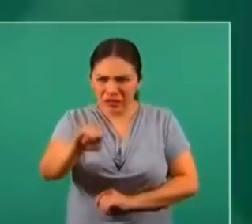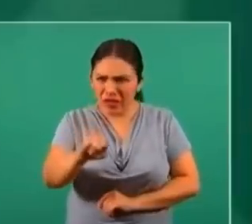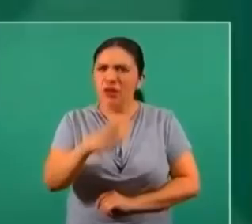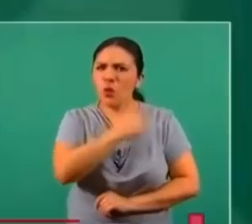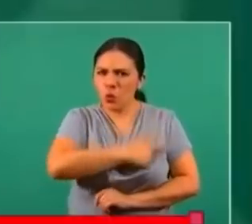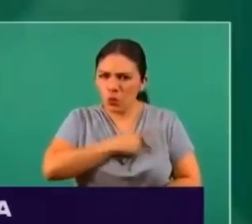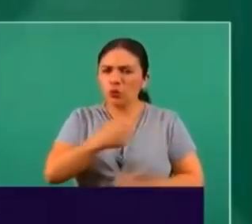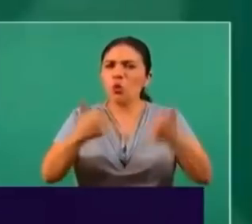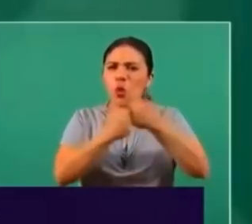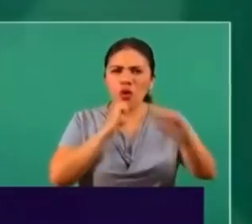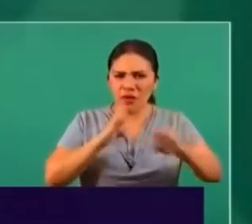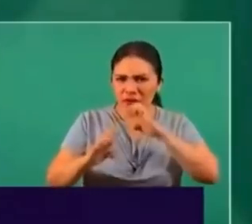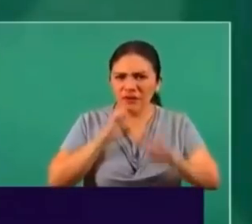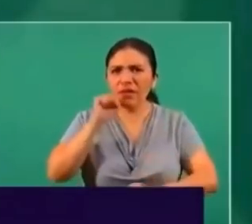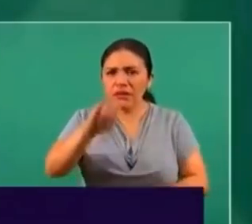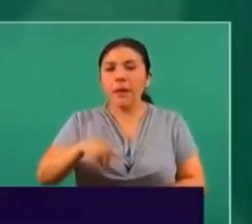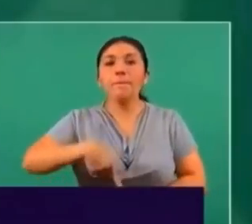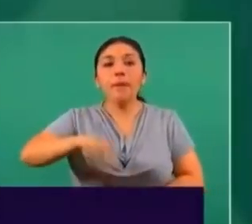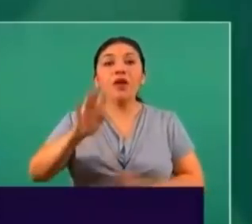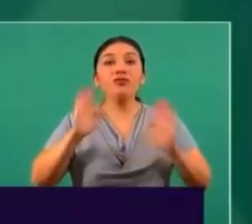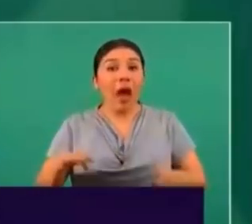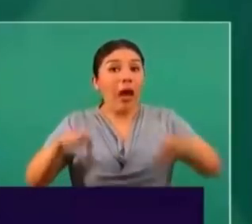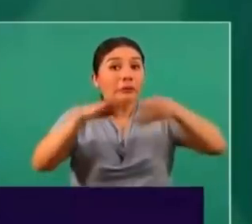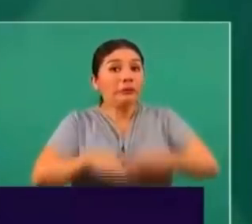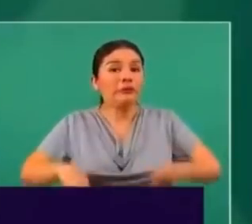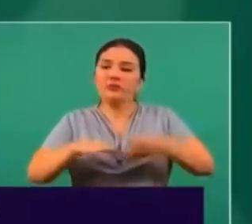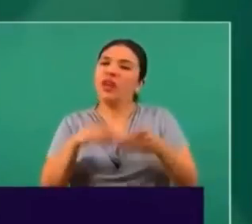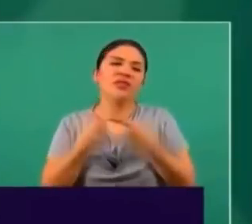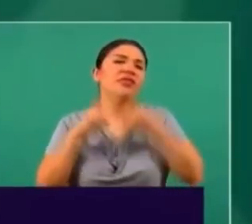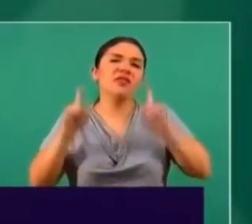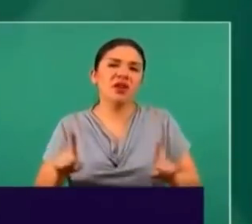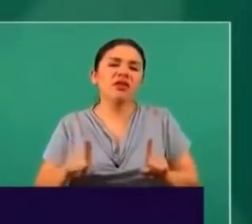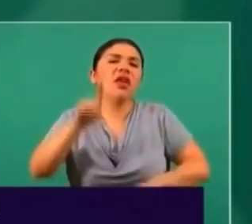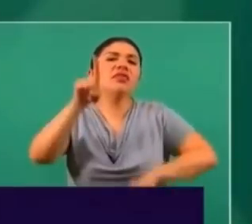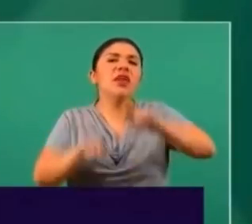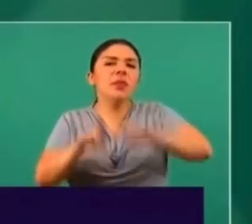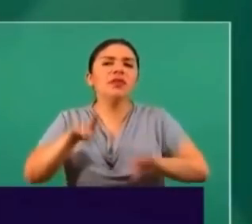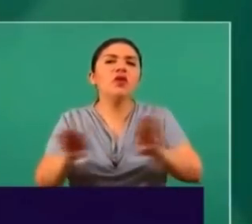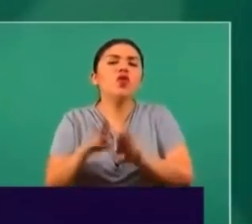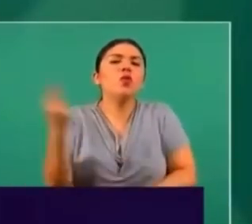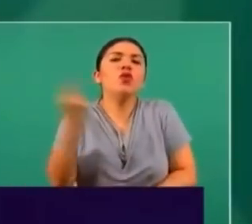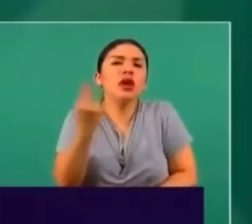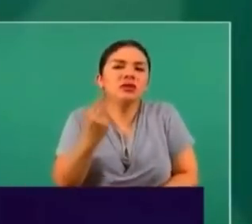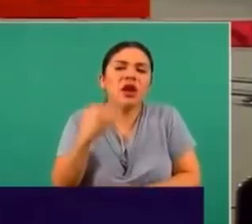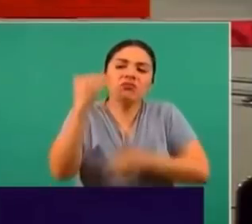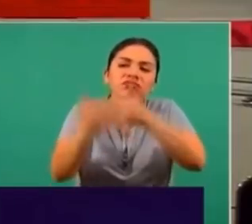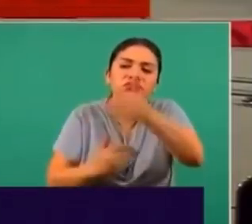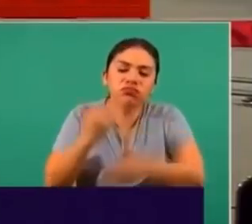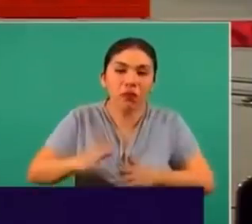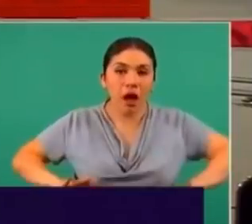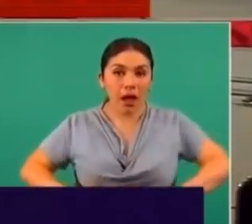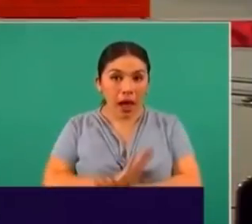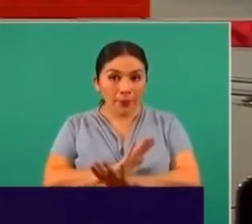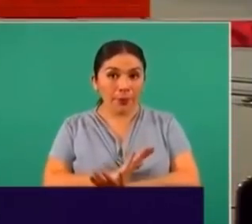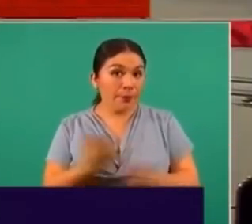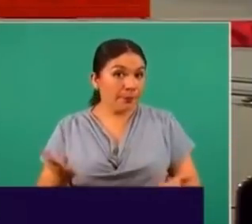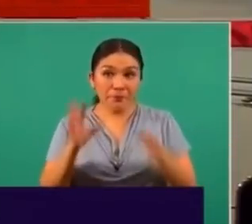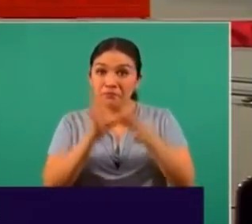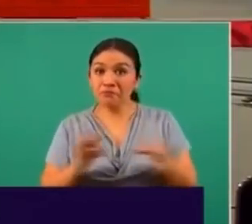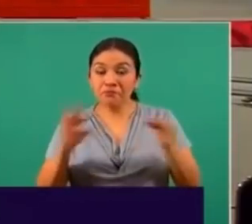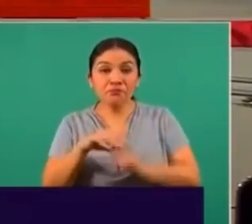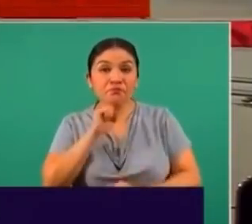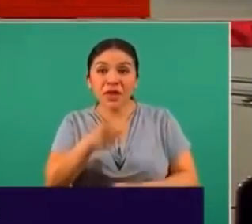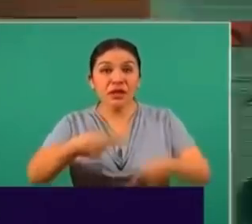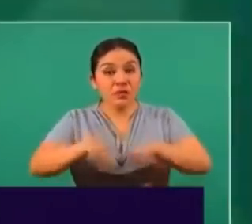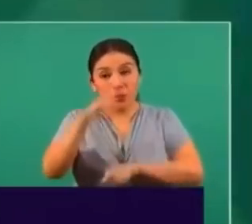haciendo análisis independientes. Pero el gobierno nunca transparentó la vacunación. Es decir, jamás el